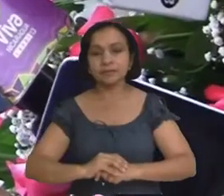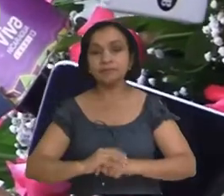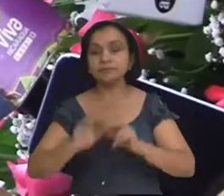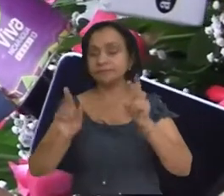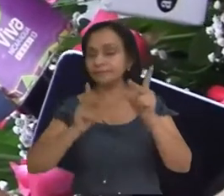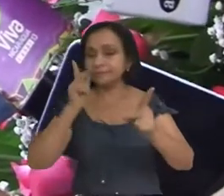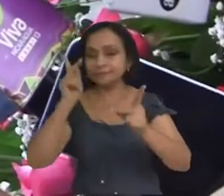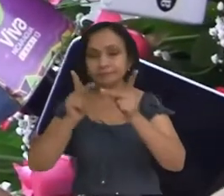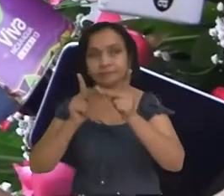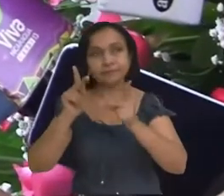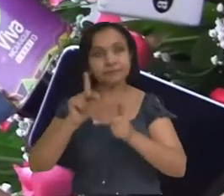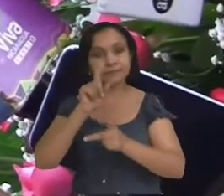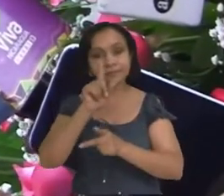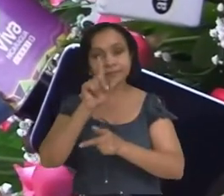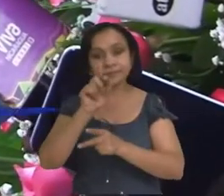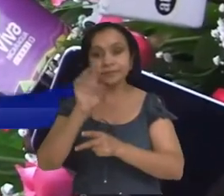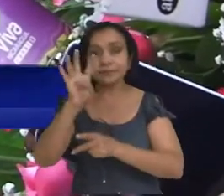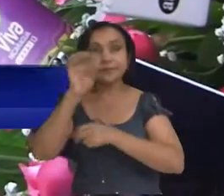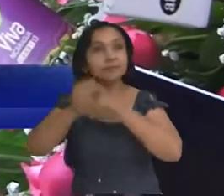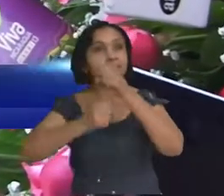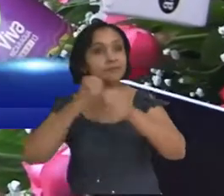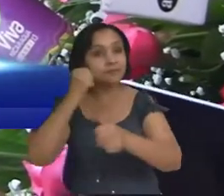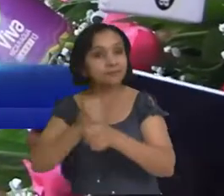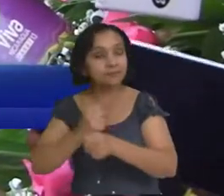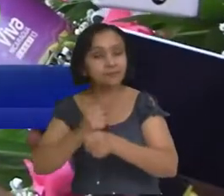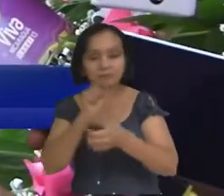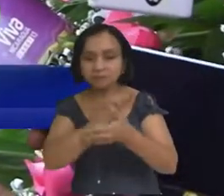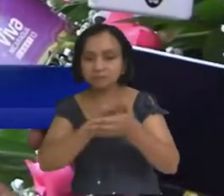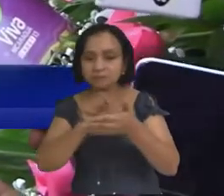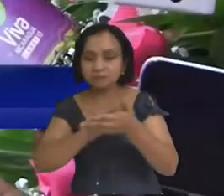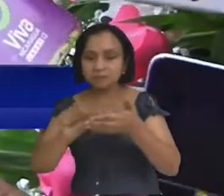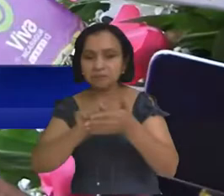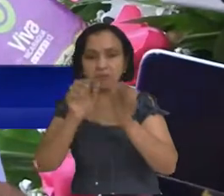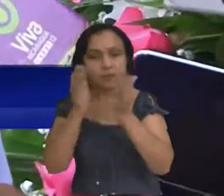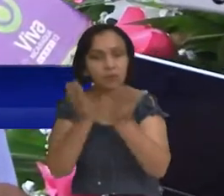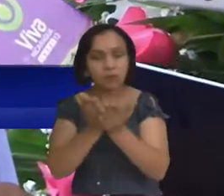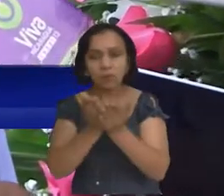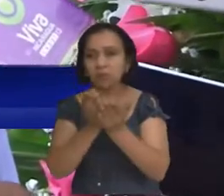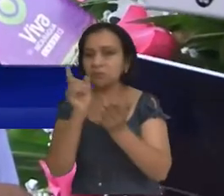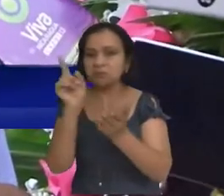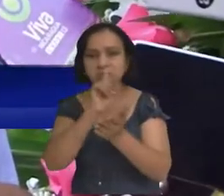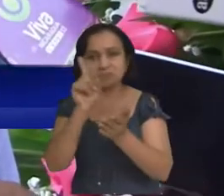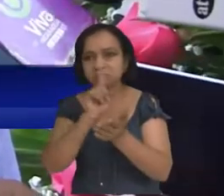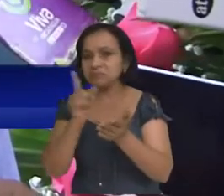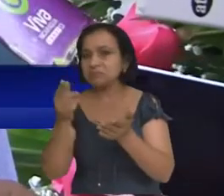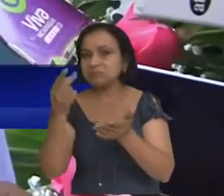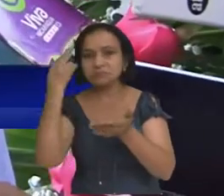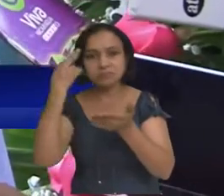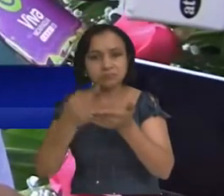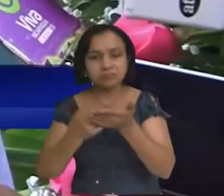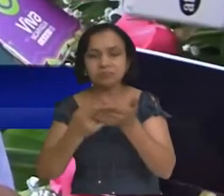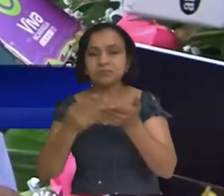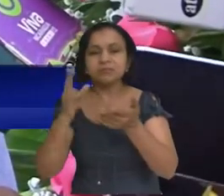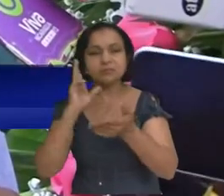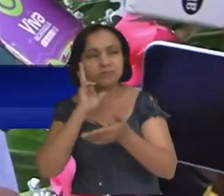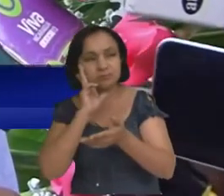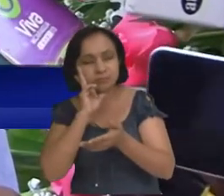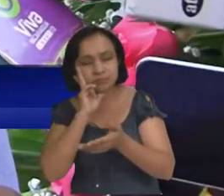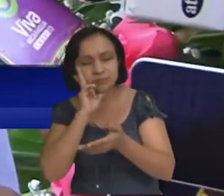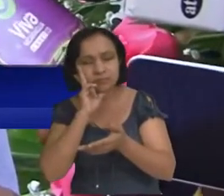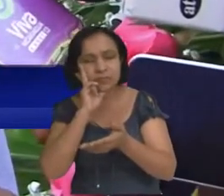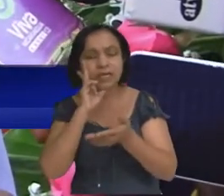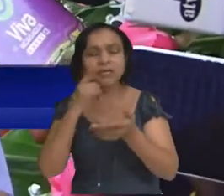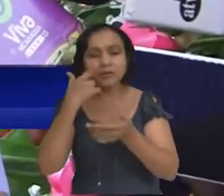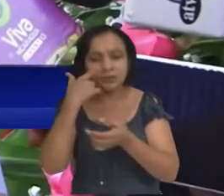Increíble que después de 104 años, ningún escritor en el mundo es recordado como Darío, ningún prócer en el mundo es recordado como Darío, y Nicaragua